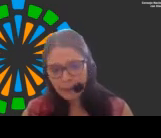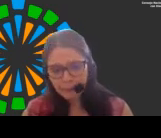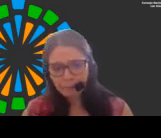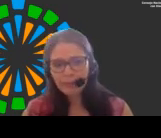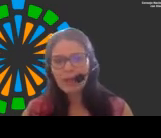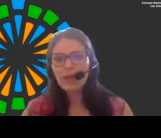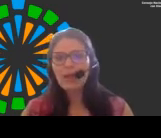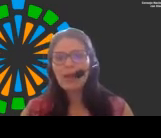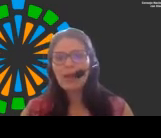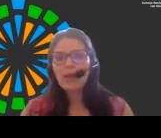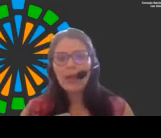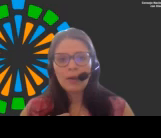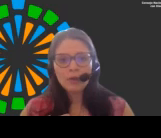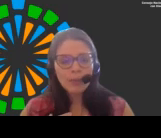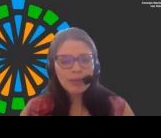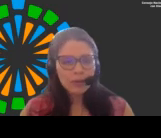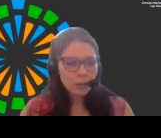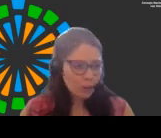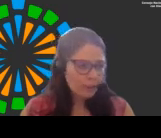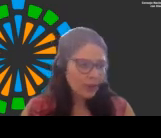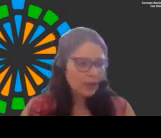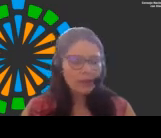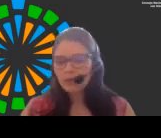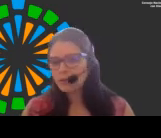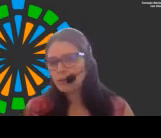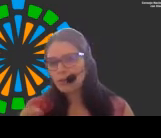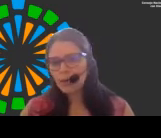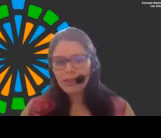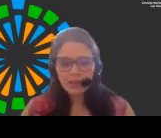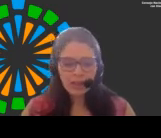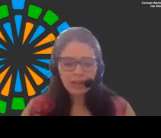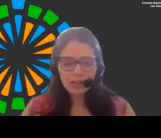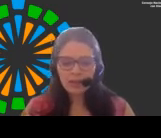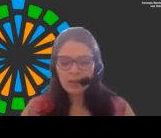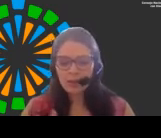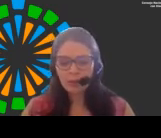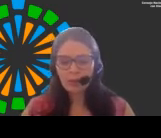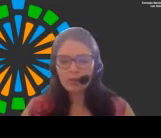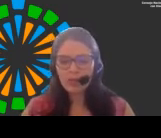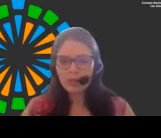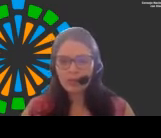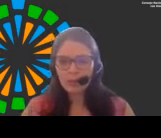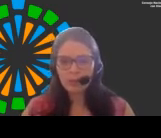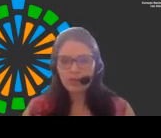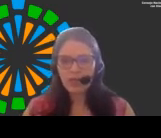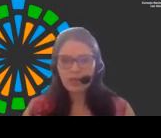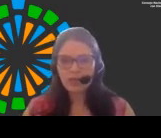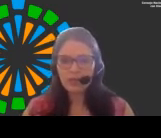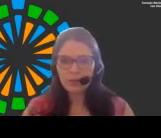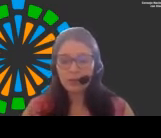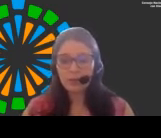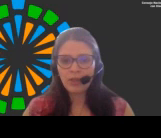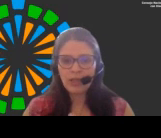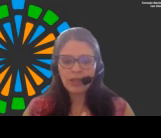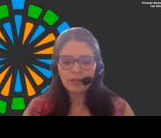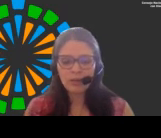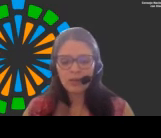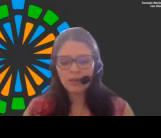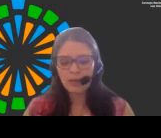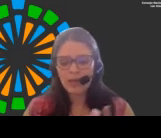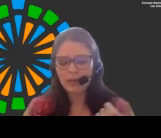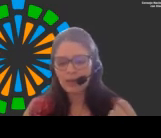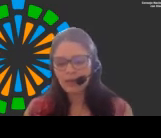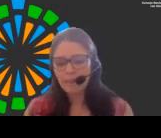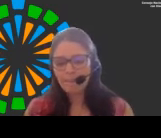viajar a Europa en los países de Europa todas las calles los buses los taxis los hoteles